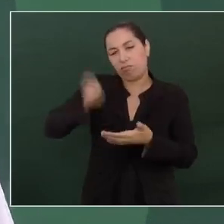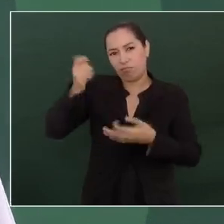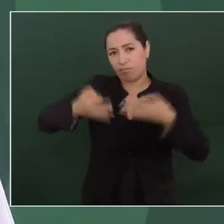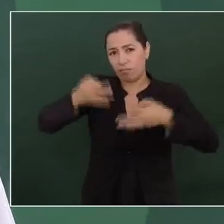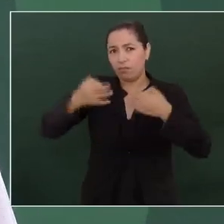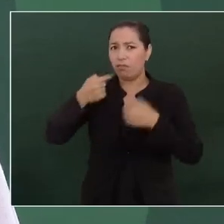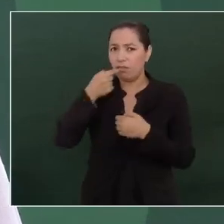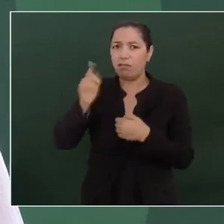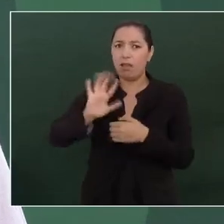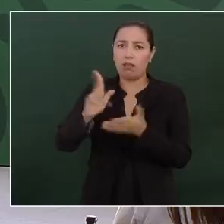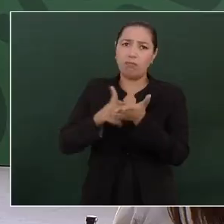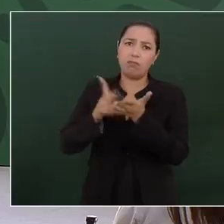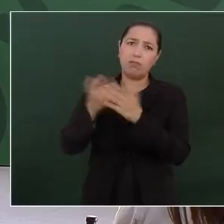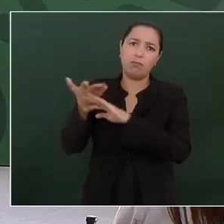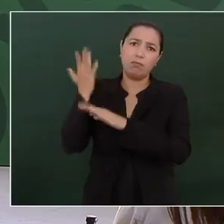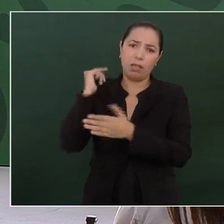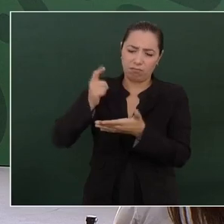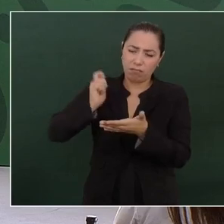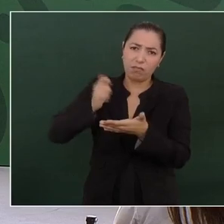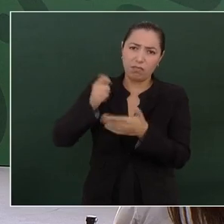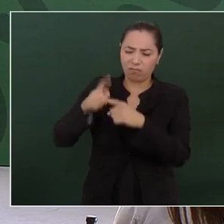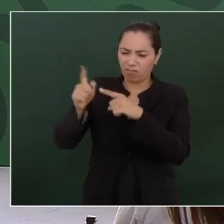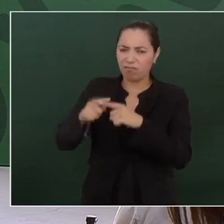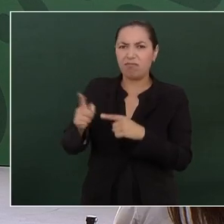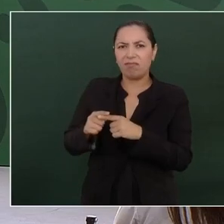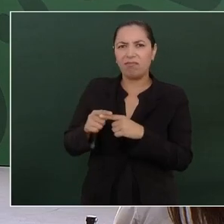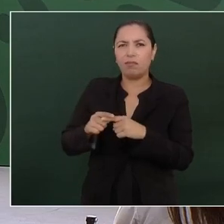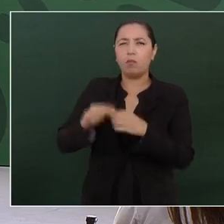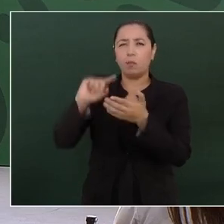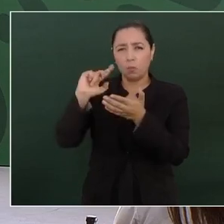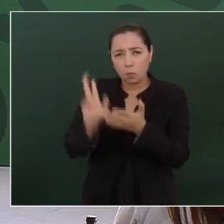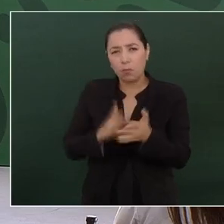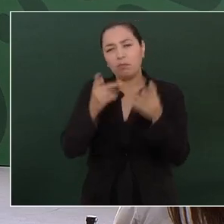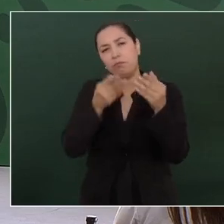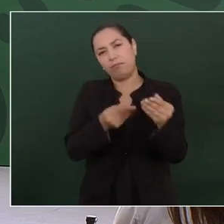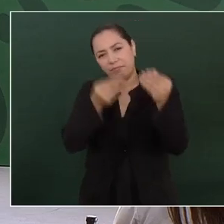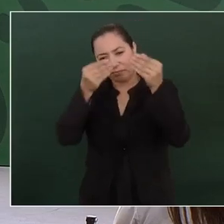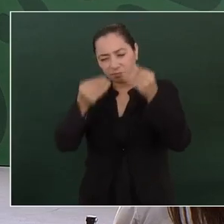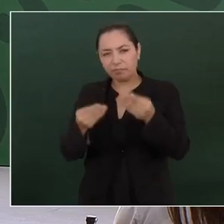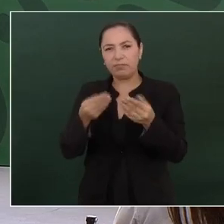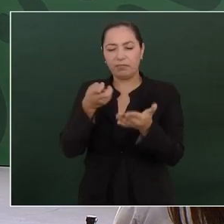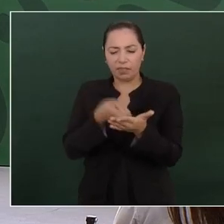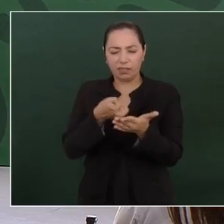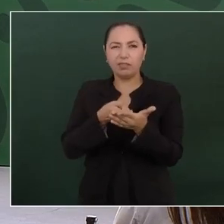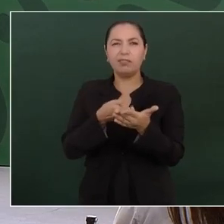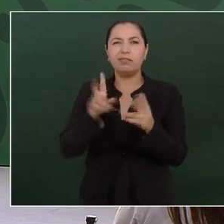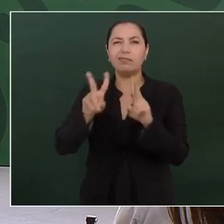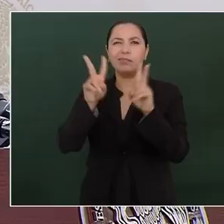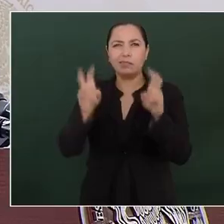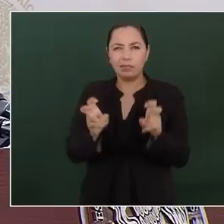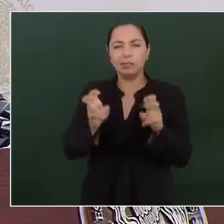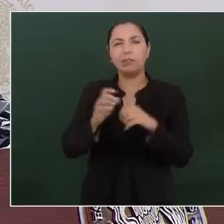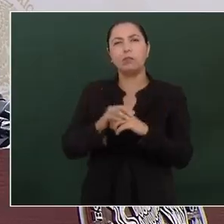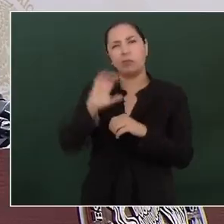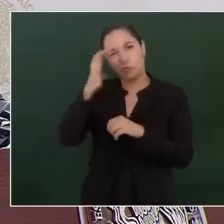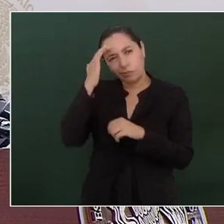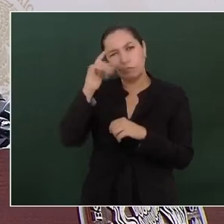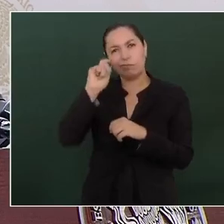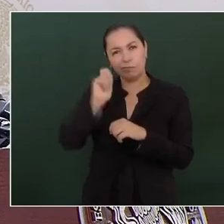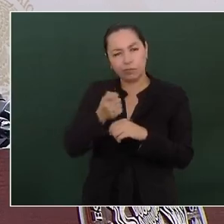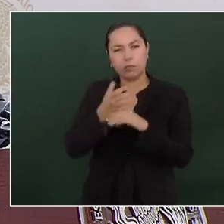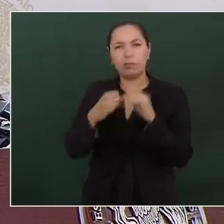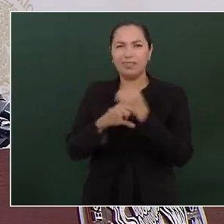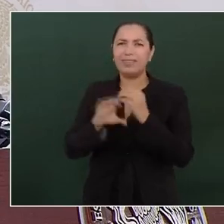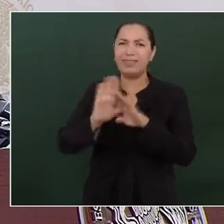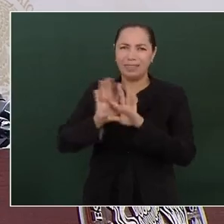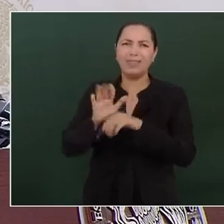en múltiples ocasiones. Entonces, no era necesario que trajera de nuevo a su conocimiento este asunto y que volviera a fijar un